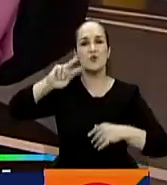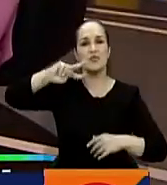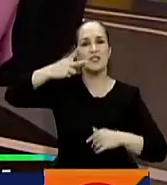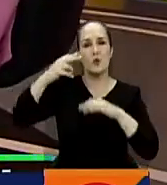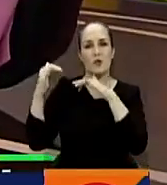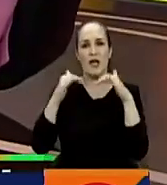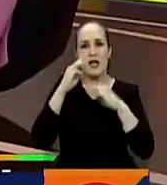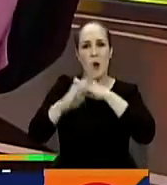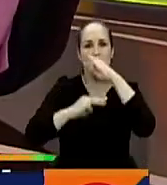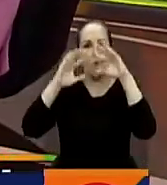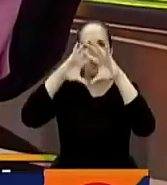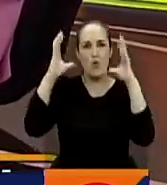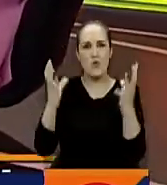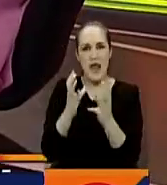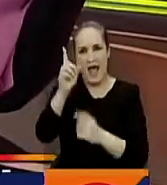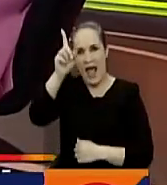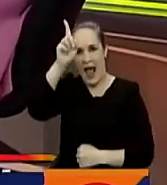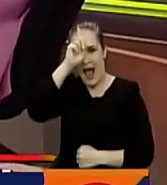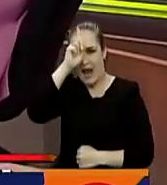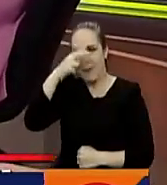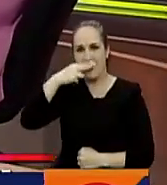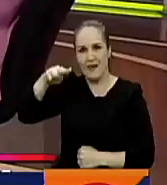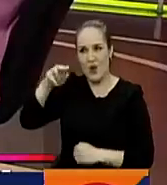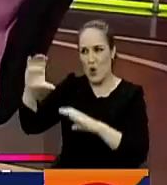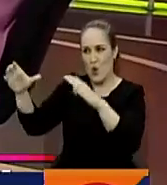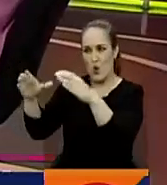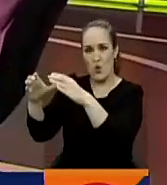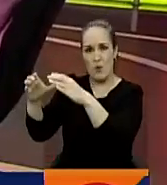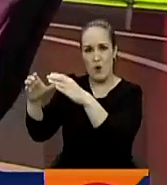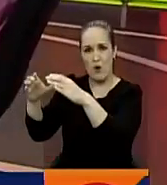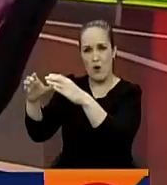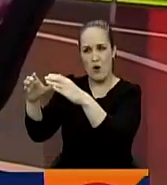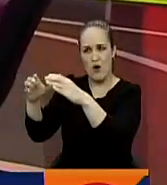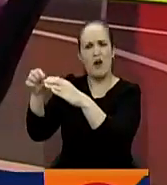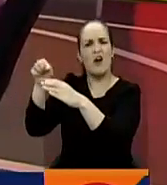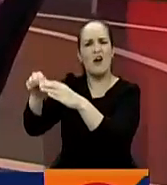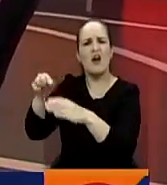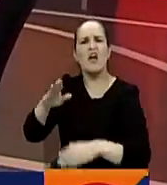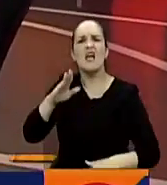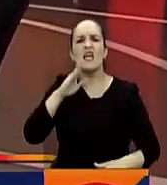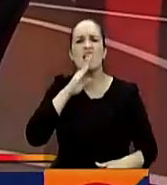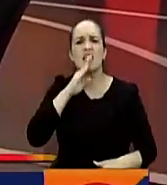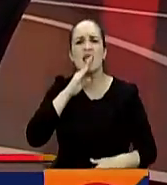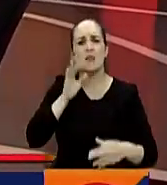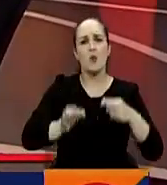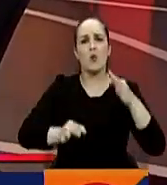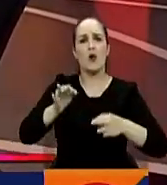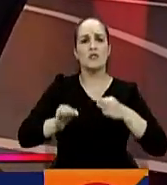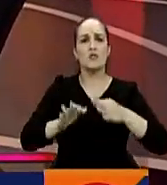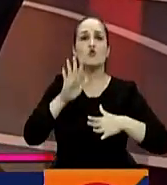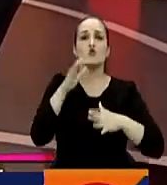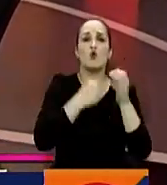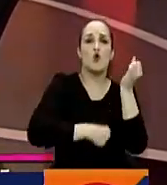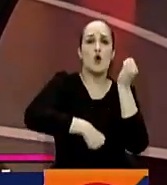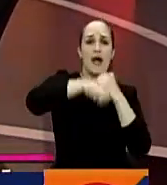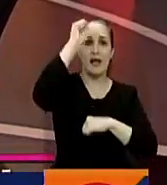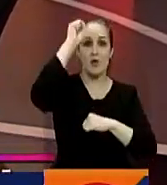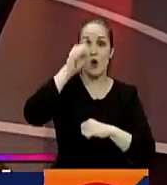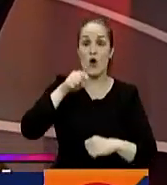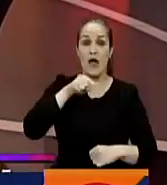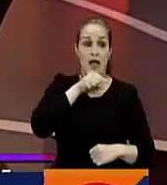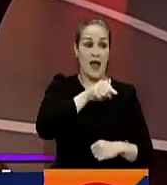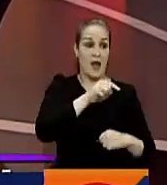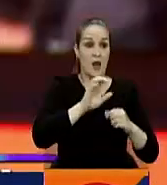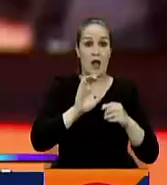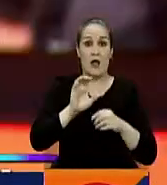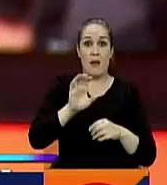ahí mismo se ve que es un derecho de los vencedores, porque los bombardeos de los aliados sobre las ciudades alemanas